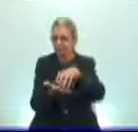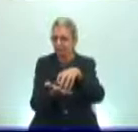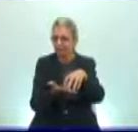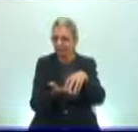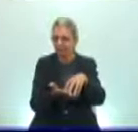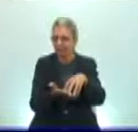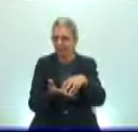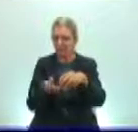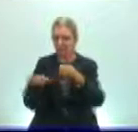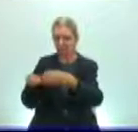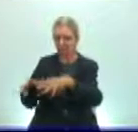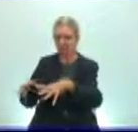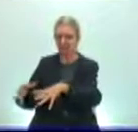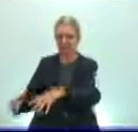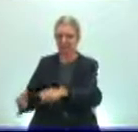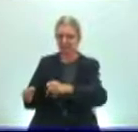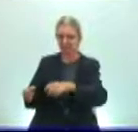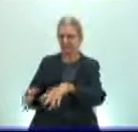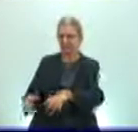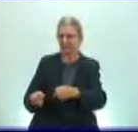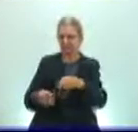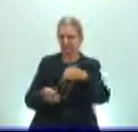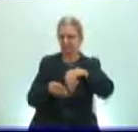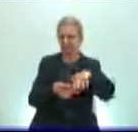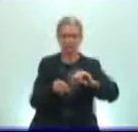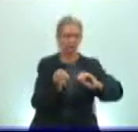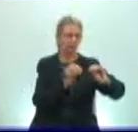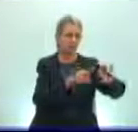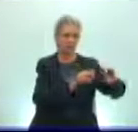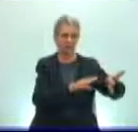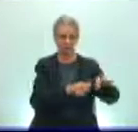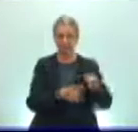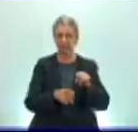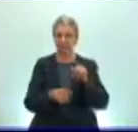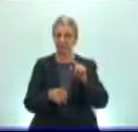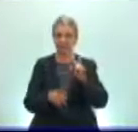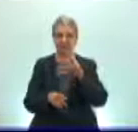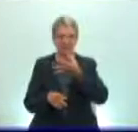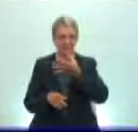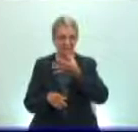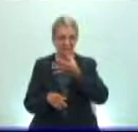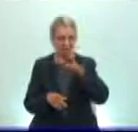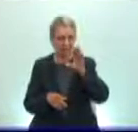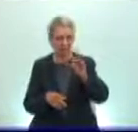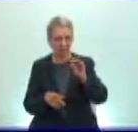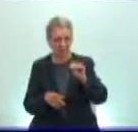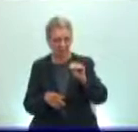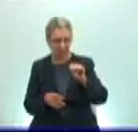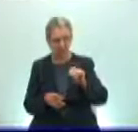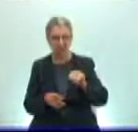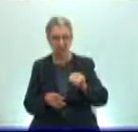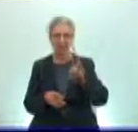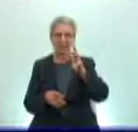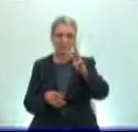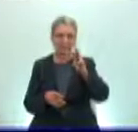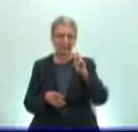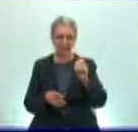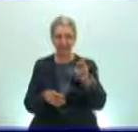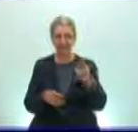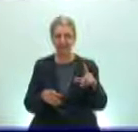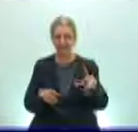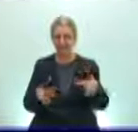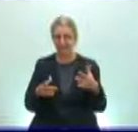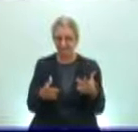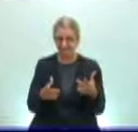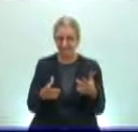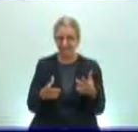líder histórico de la Revolución Cubana, Fidel Castro Ruz, se refirió en el 30 aniversario de la victoria